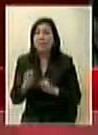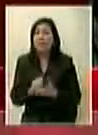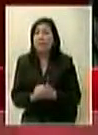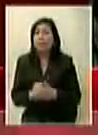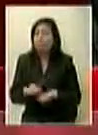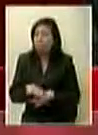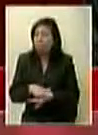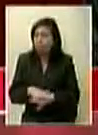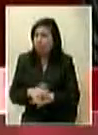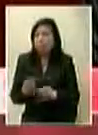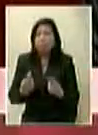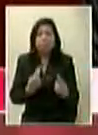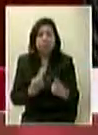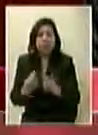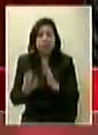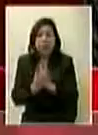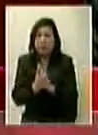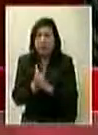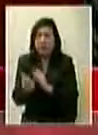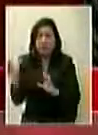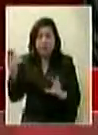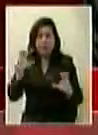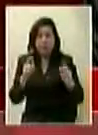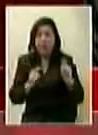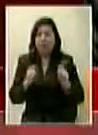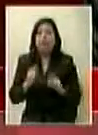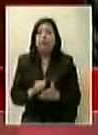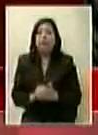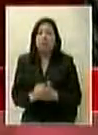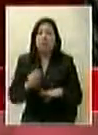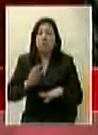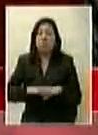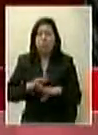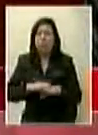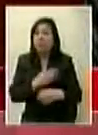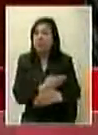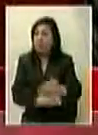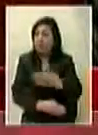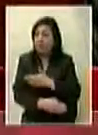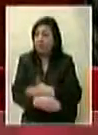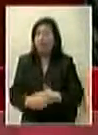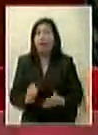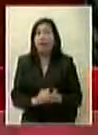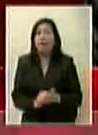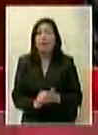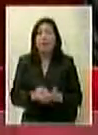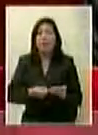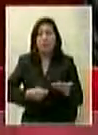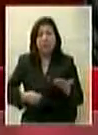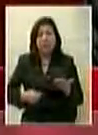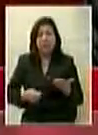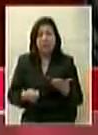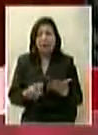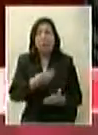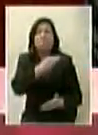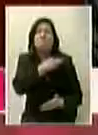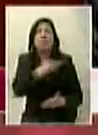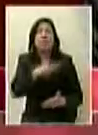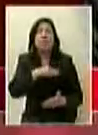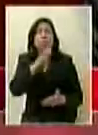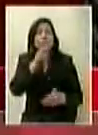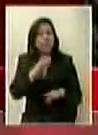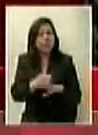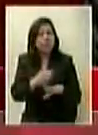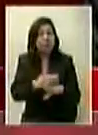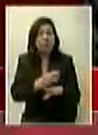del intercambio de experiencia científico-técnica sobre discapacidades, suscrito por el Ministerio de la Mujer